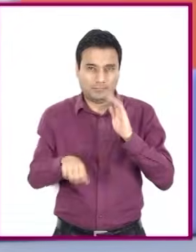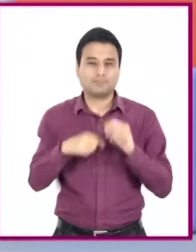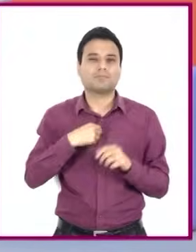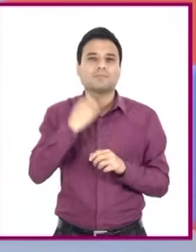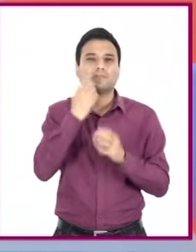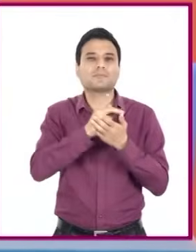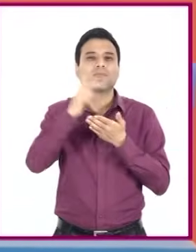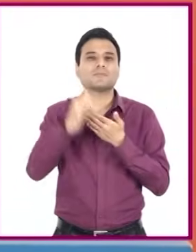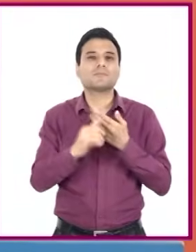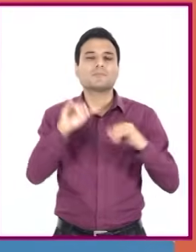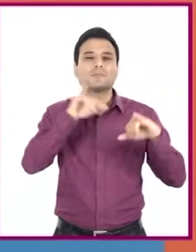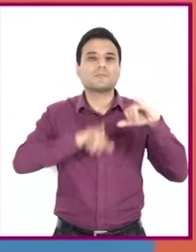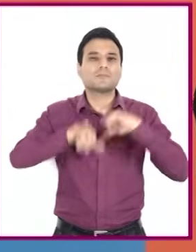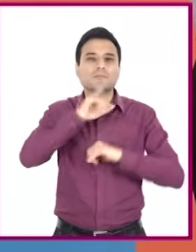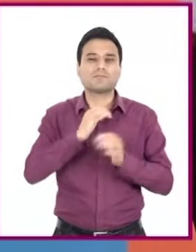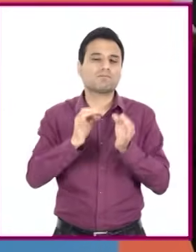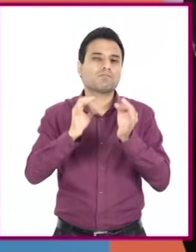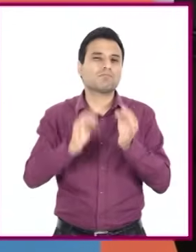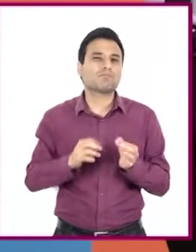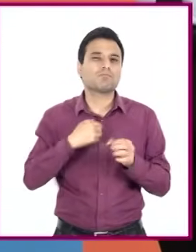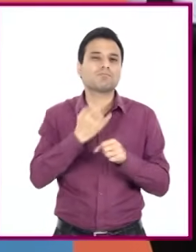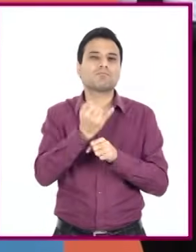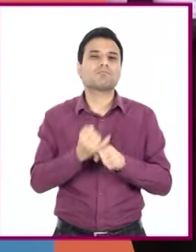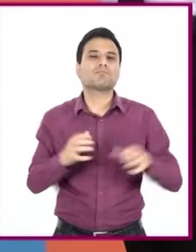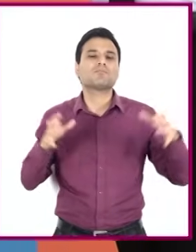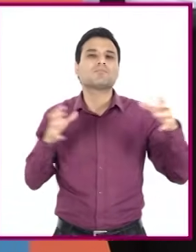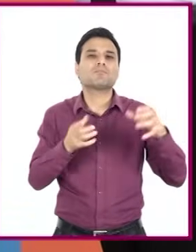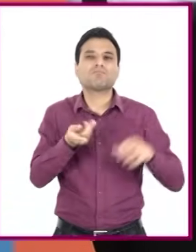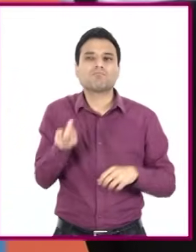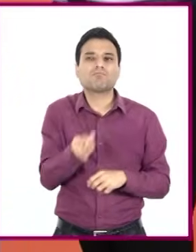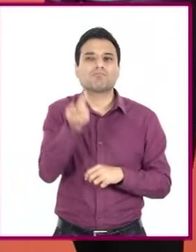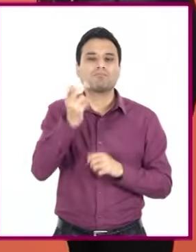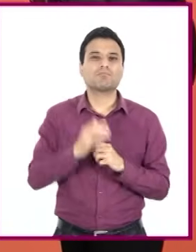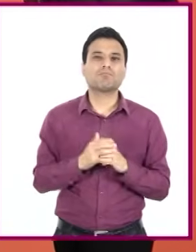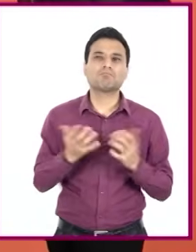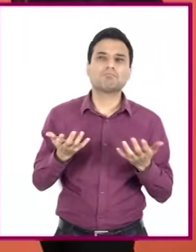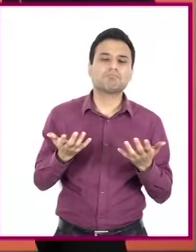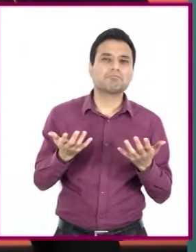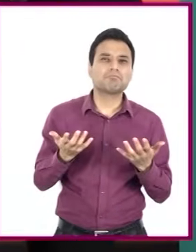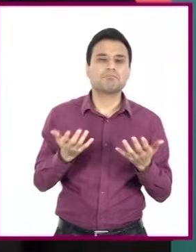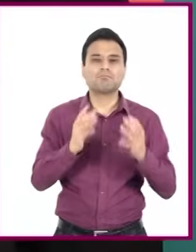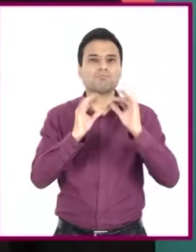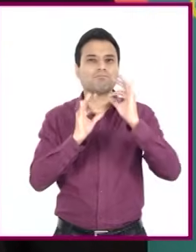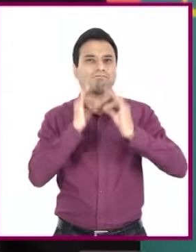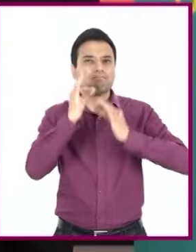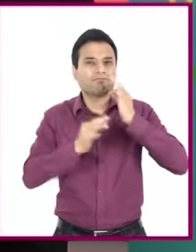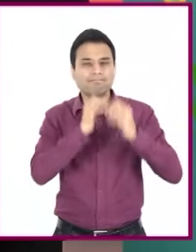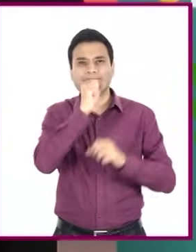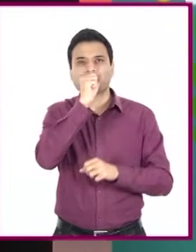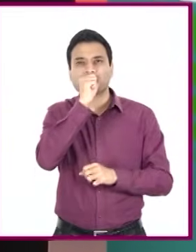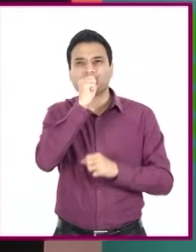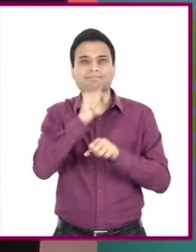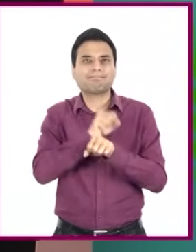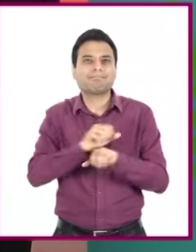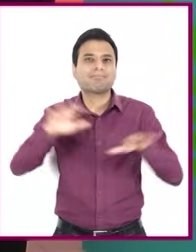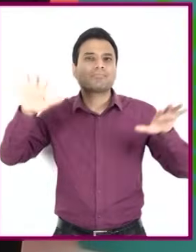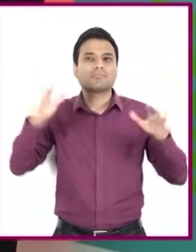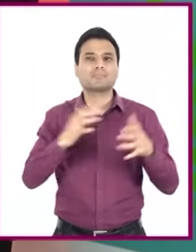proyecto científico, por lo que investigué en mi comunidad cuáles han sido las propuestas de las campañas de reuso de